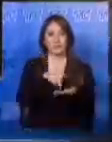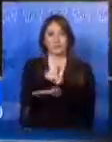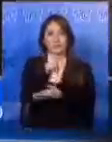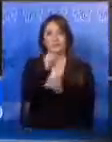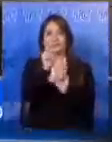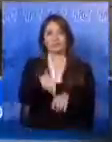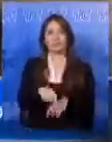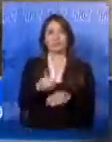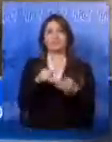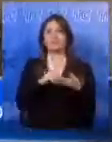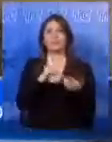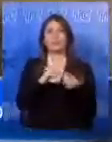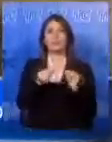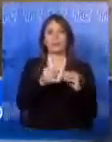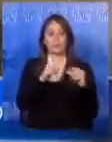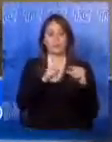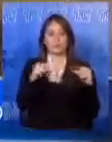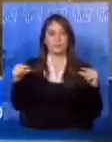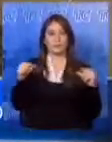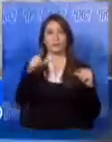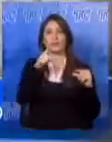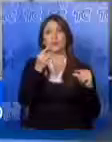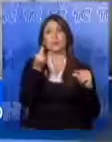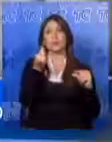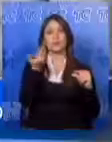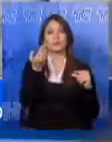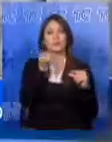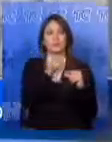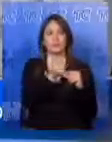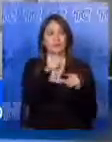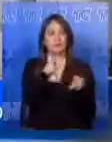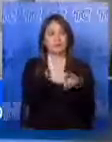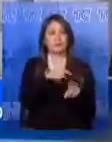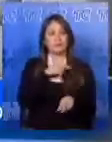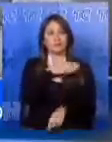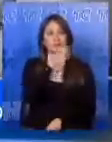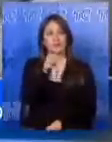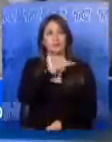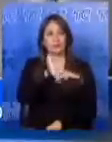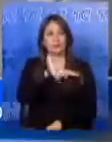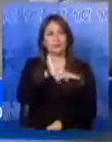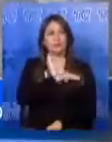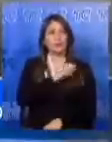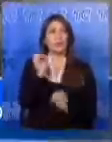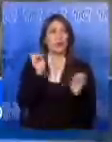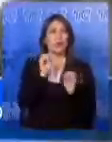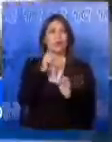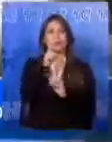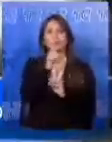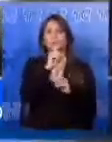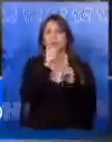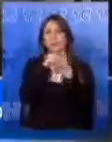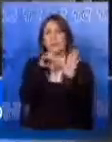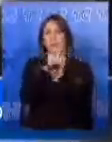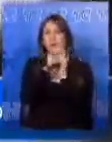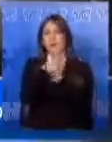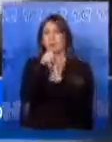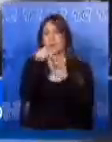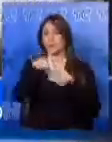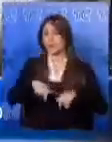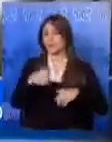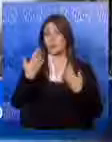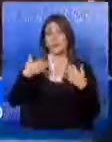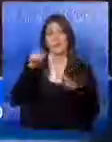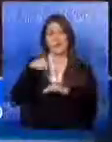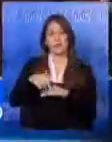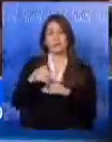tener a la mano el número de catastro, nada más. Con el mismo, acudir al municipio o a uno de los principales bancos de la ciudad,